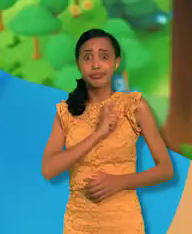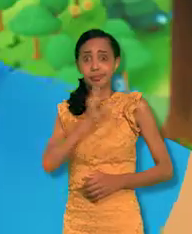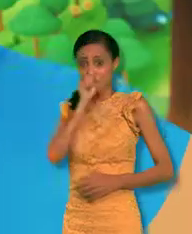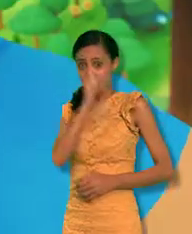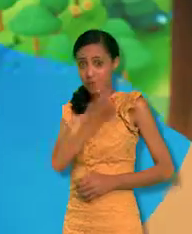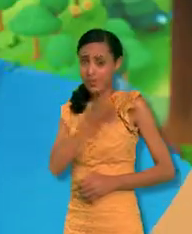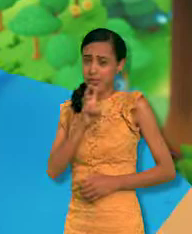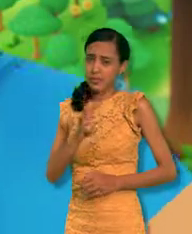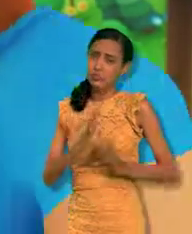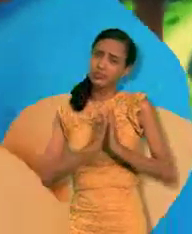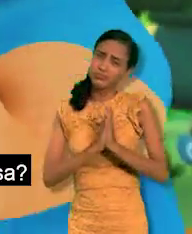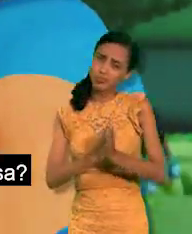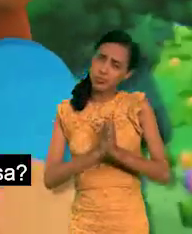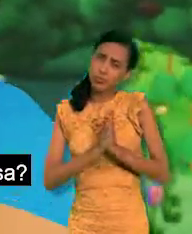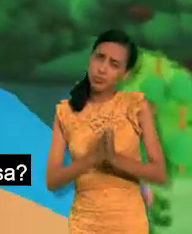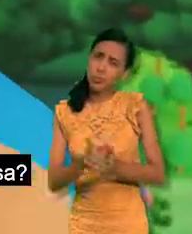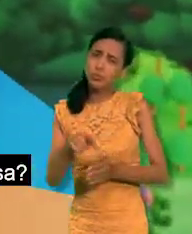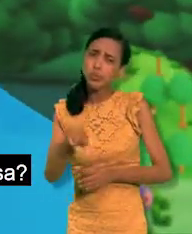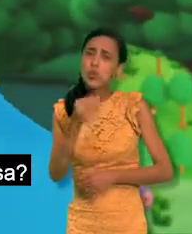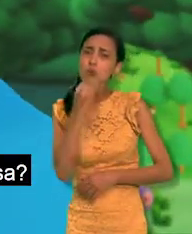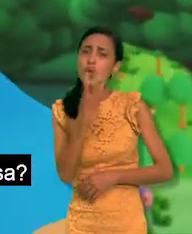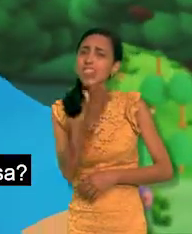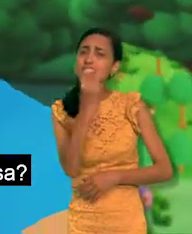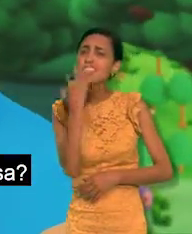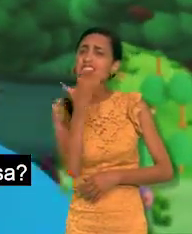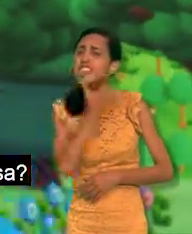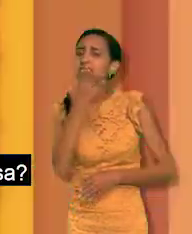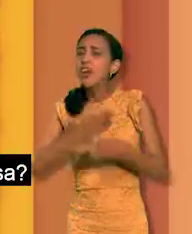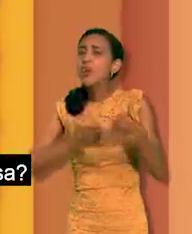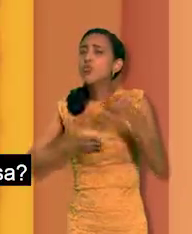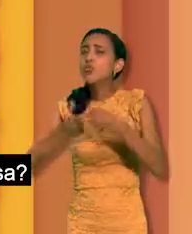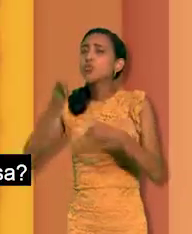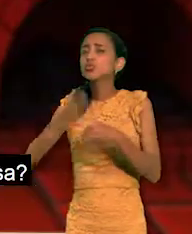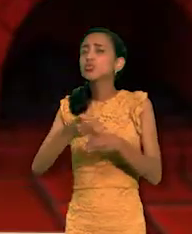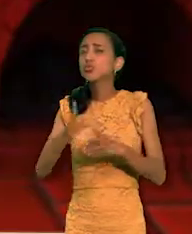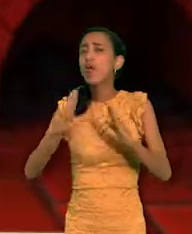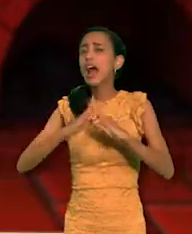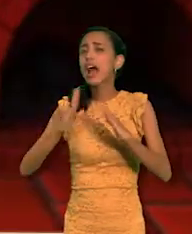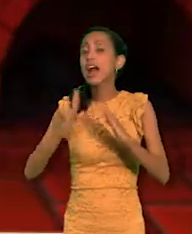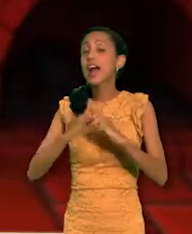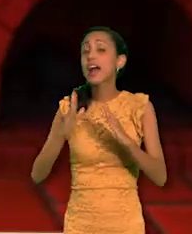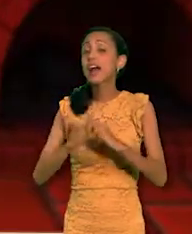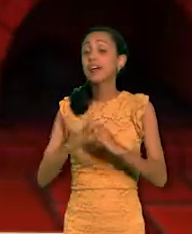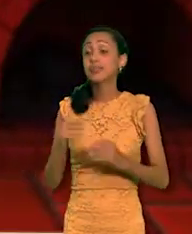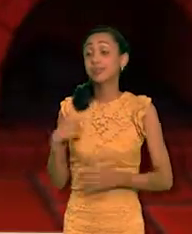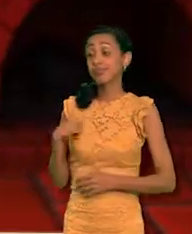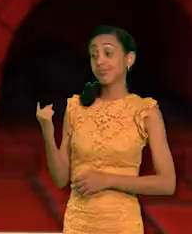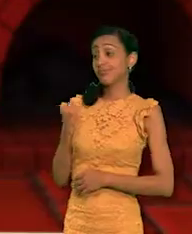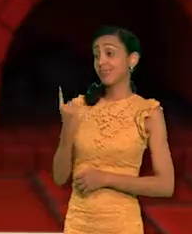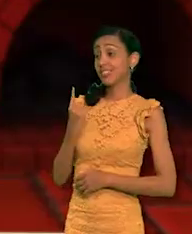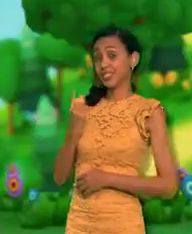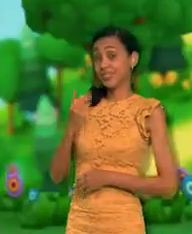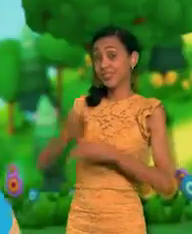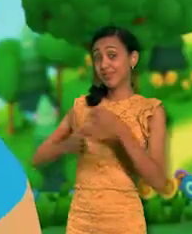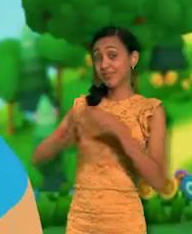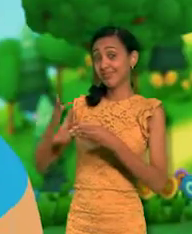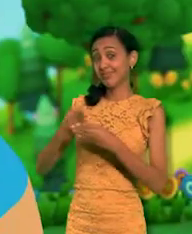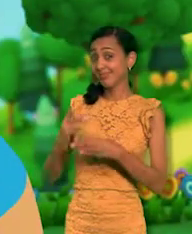Por favor, ¿me pueden decir quién les construyó esta casa? ¡La hice yo mismo!